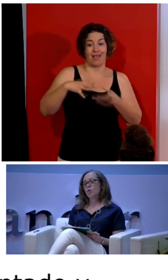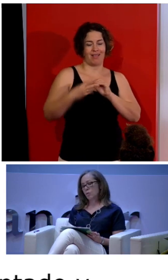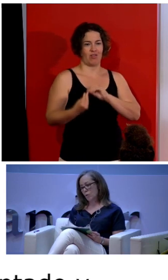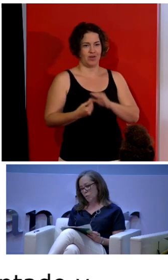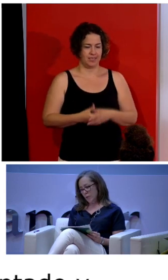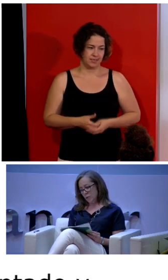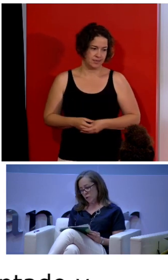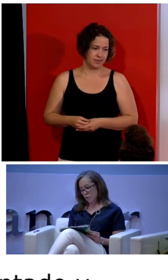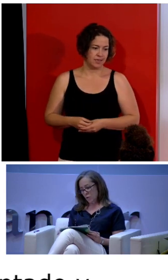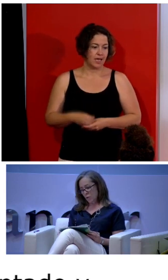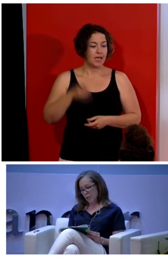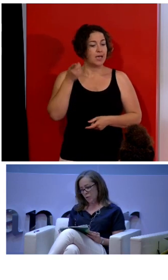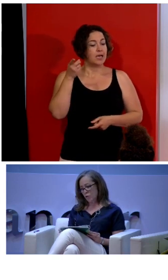hubo